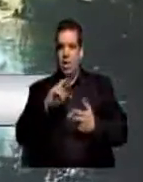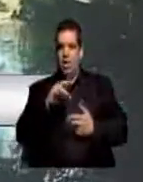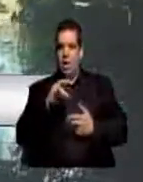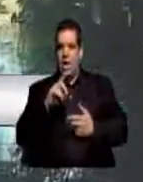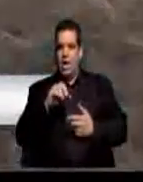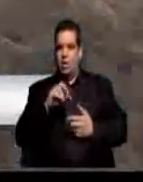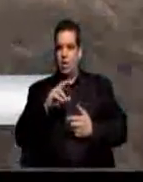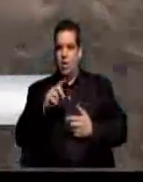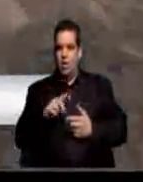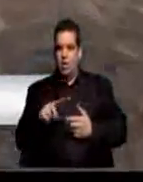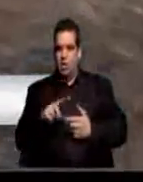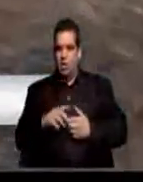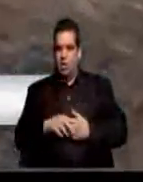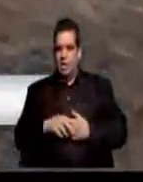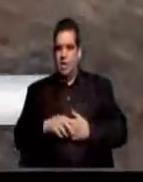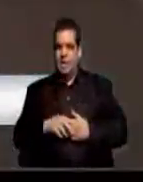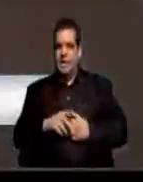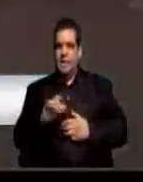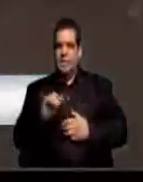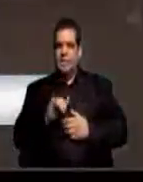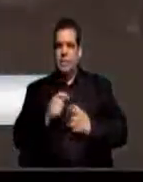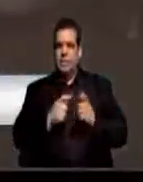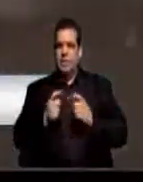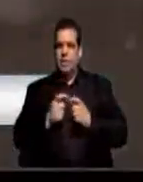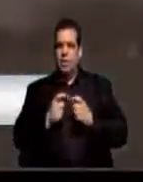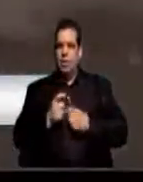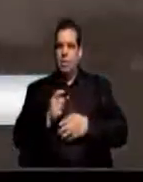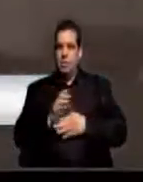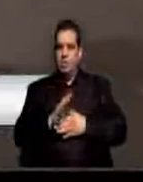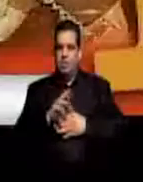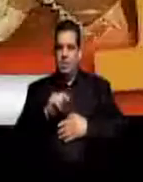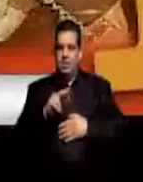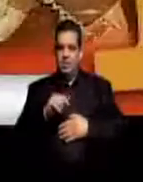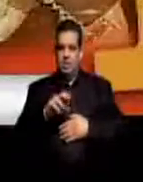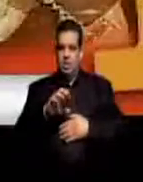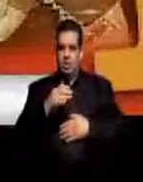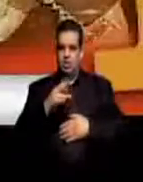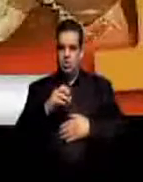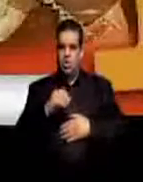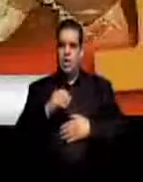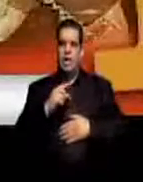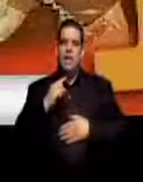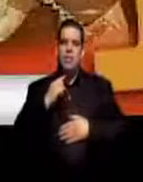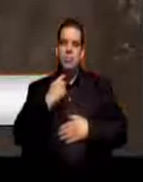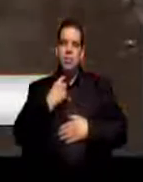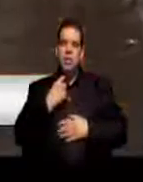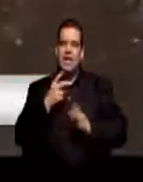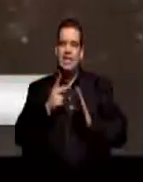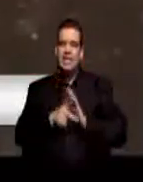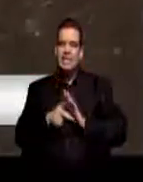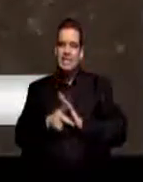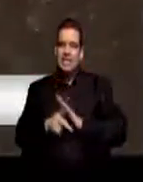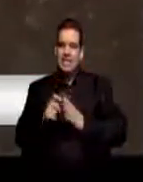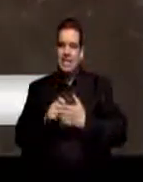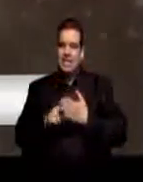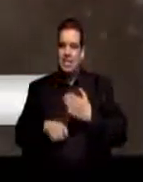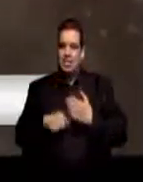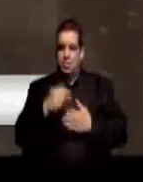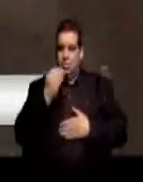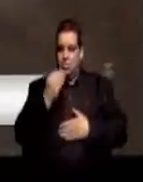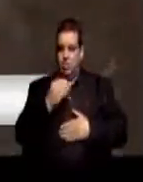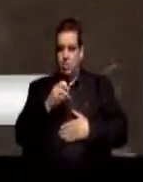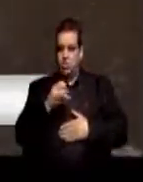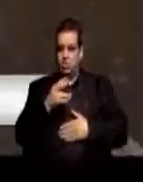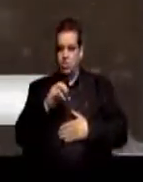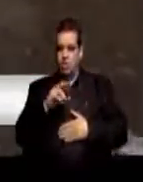ese mismo año, Molina Casanova también dirigió la película para la televisión Chona la Puerca Asesina, escrita por el comediante Emmanuel